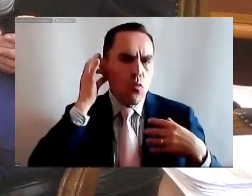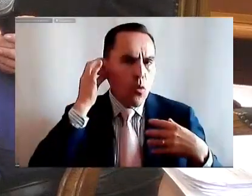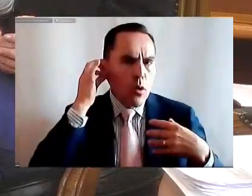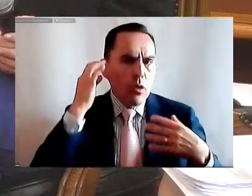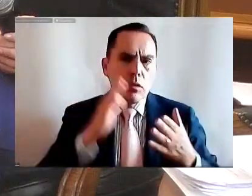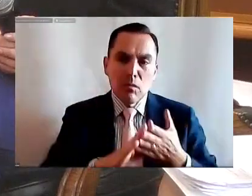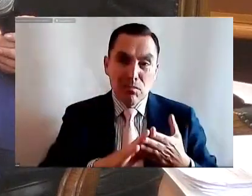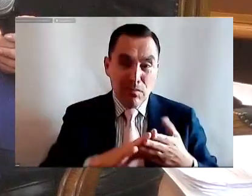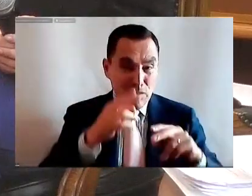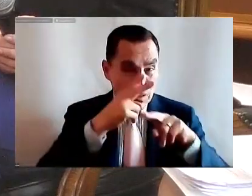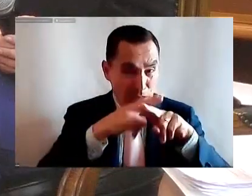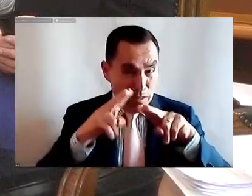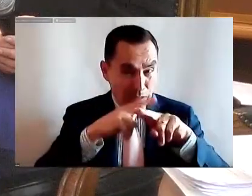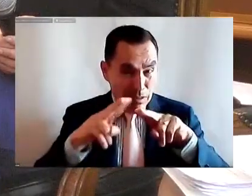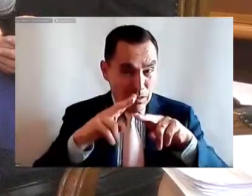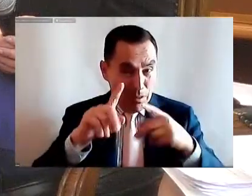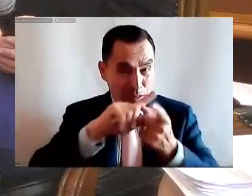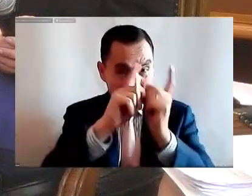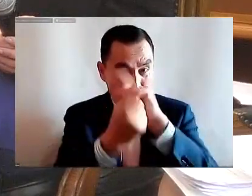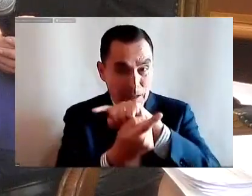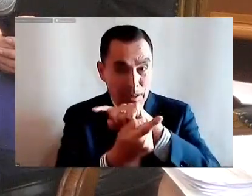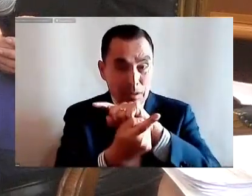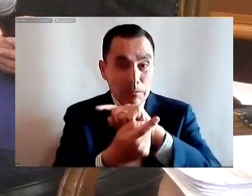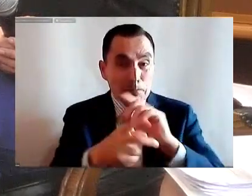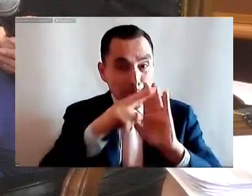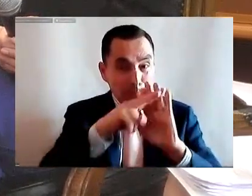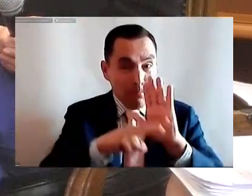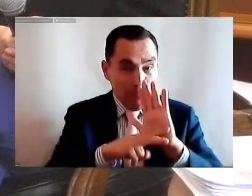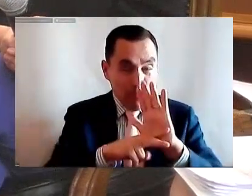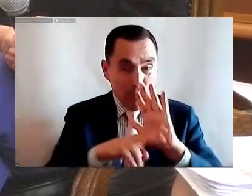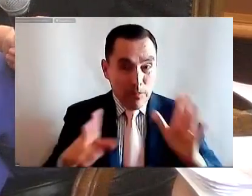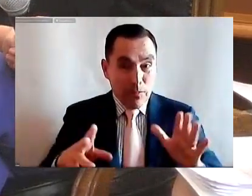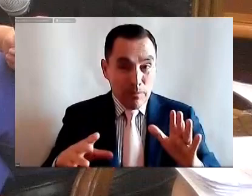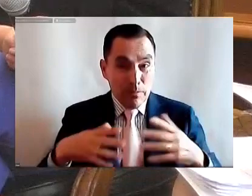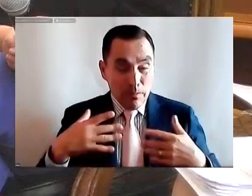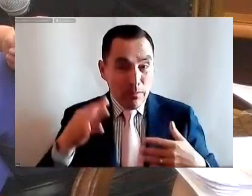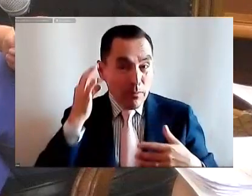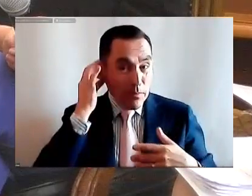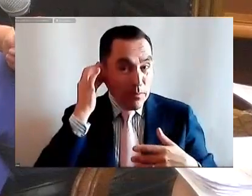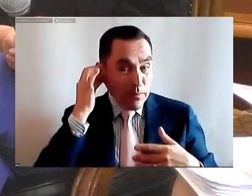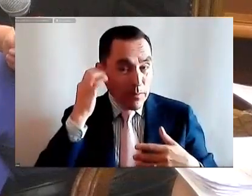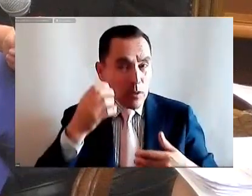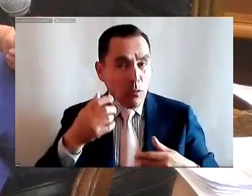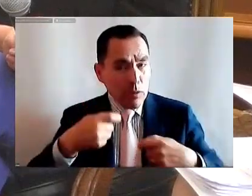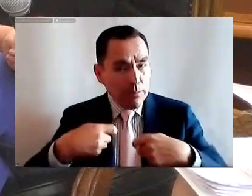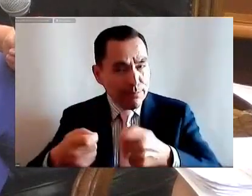esas normas sin afectar la productividad del sistema económico?